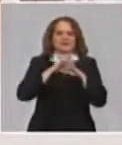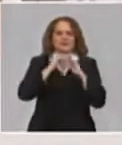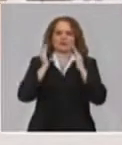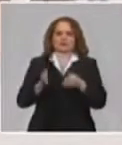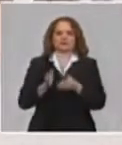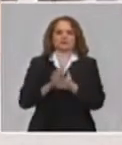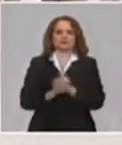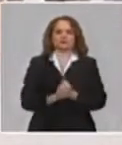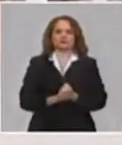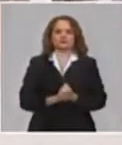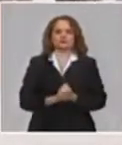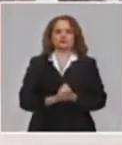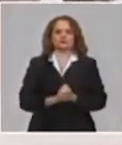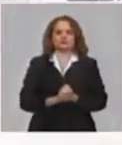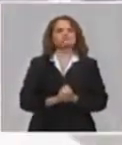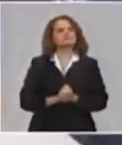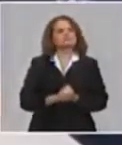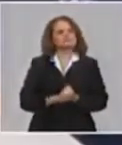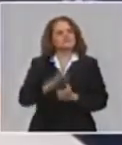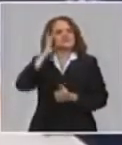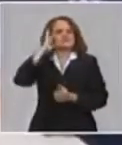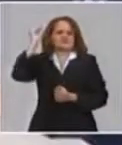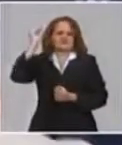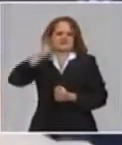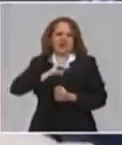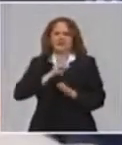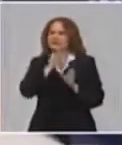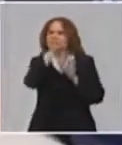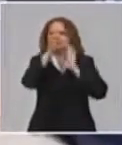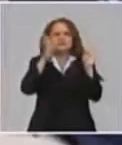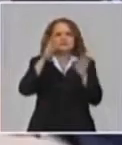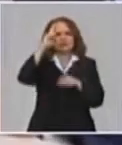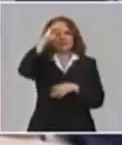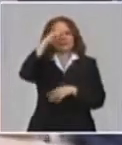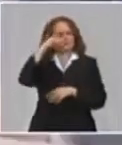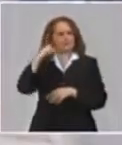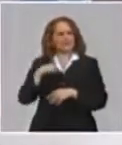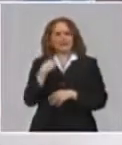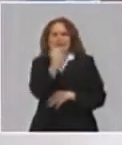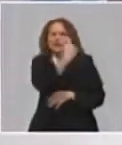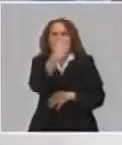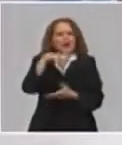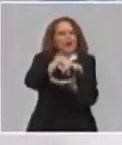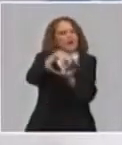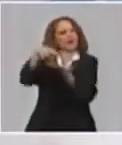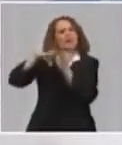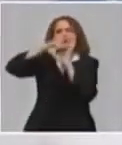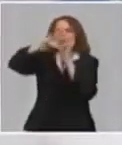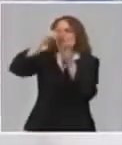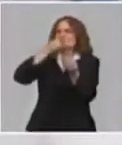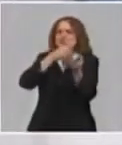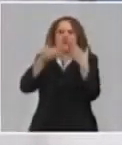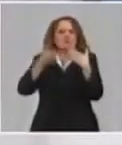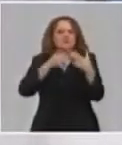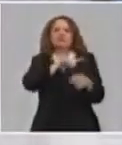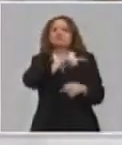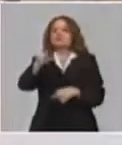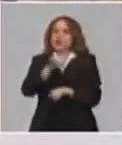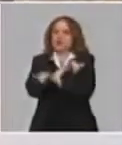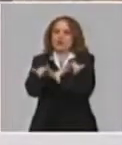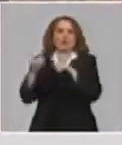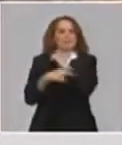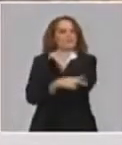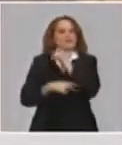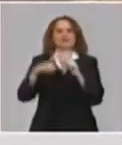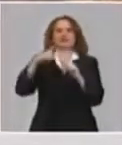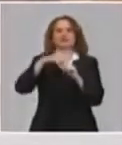Llevar un médico a cada rincón oscuro del mundo fue una idea visionaria de Fidel, esa que materializan en la República Togolesa los integrantes de